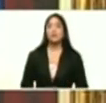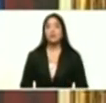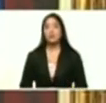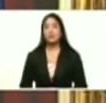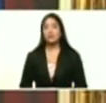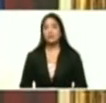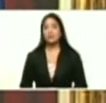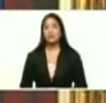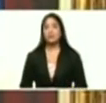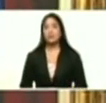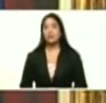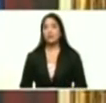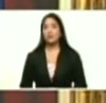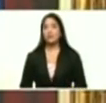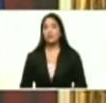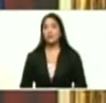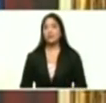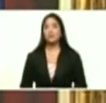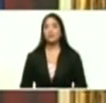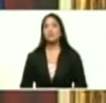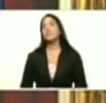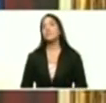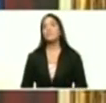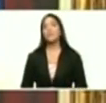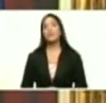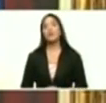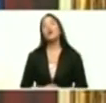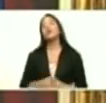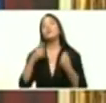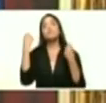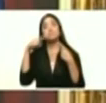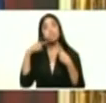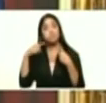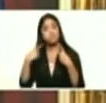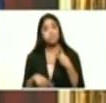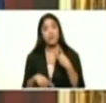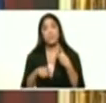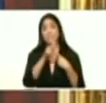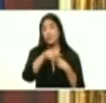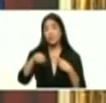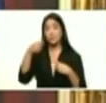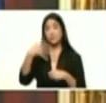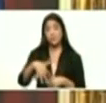y eso, que llaman, el mercado, el señor mercado, que es un conjunto, de especuladores,